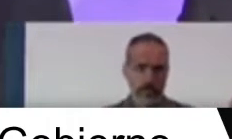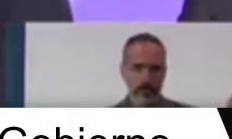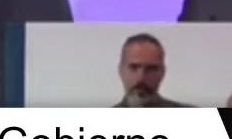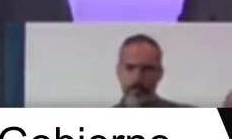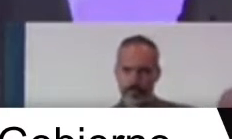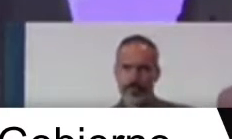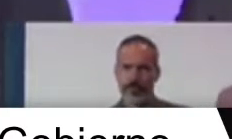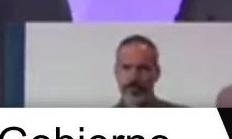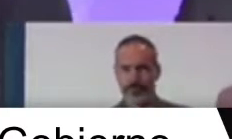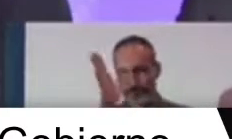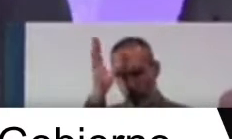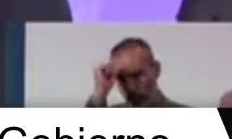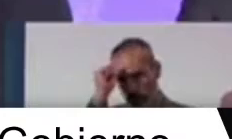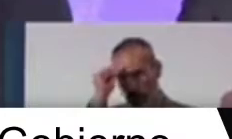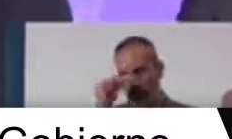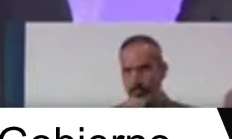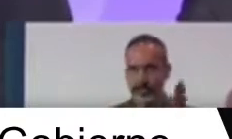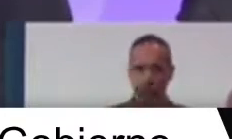Puebla.